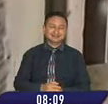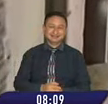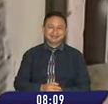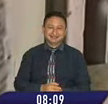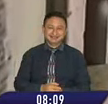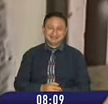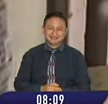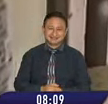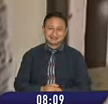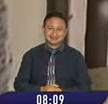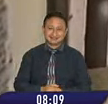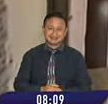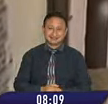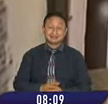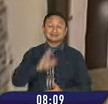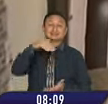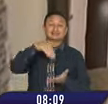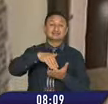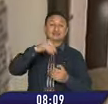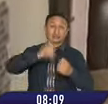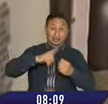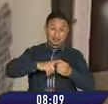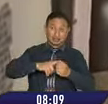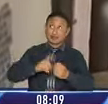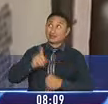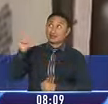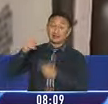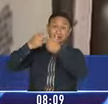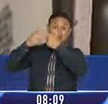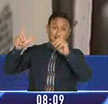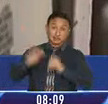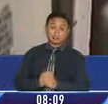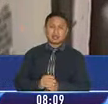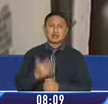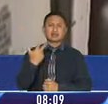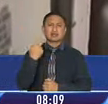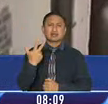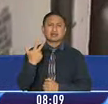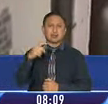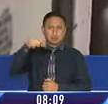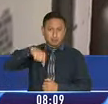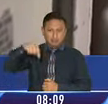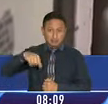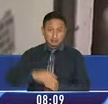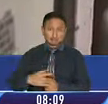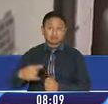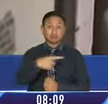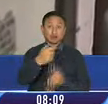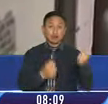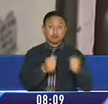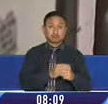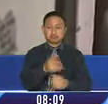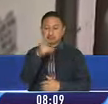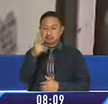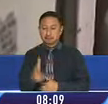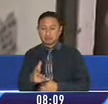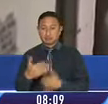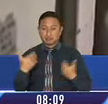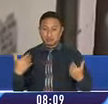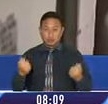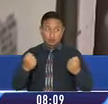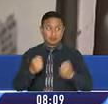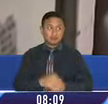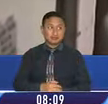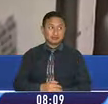del sector de la Libertad en el centro histórico de la capital, muestra cómo 3 presuntos delincuentes estacionan el vehículo, toman sus cosas